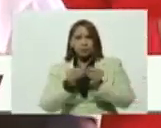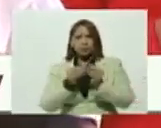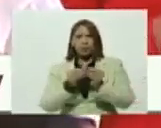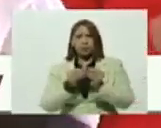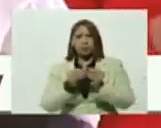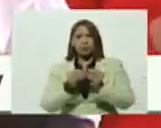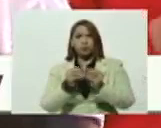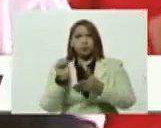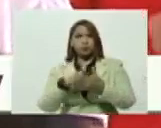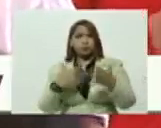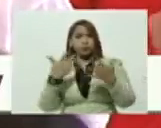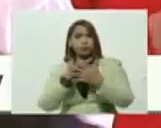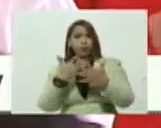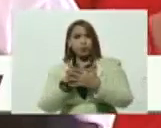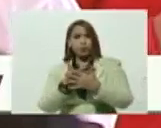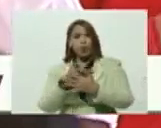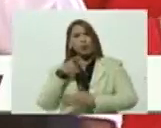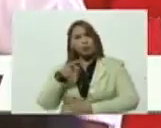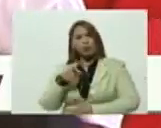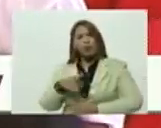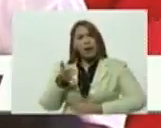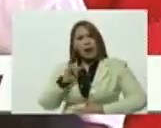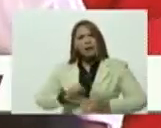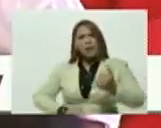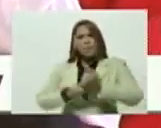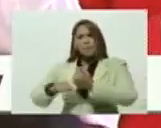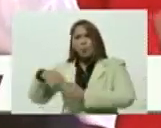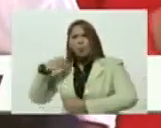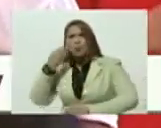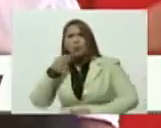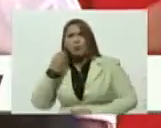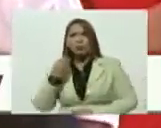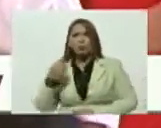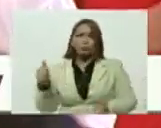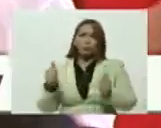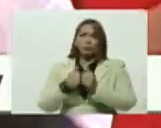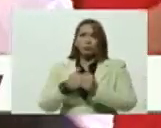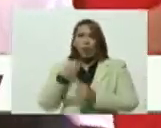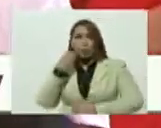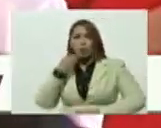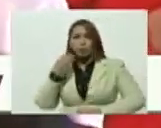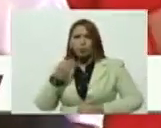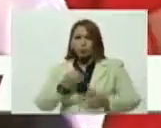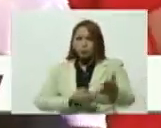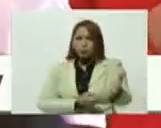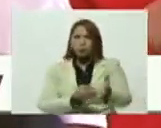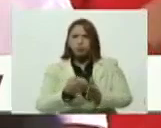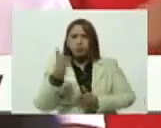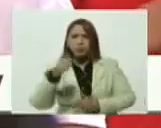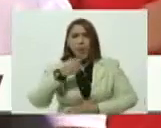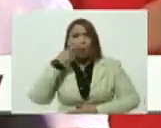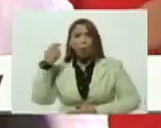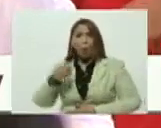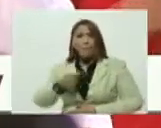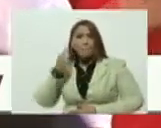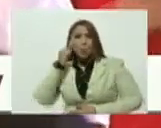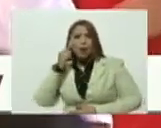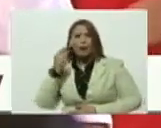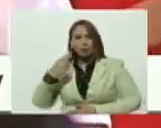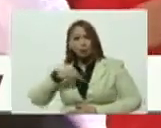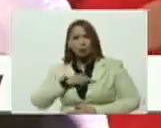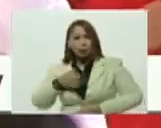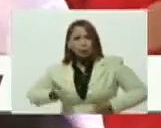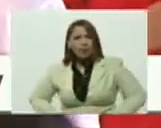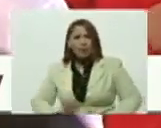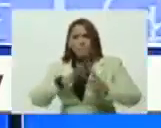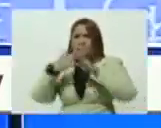sin duda alguna, cuente usted con esta juventud eterna, con estos hombres y mujeres que venimos del barrio,